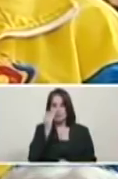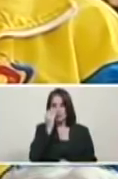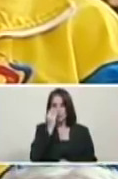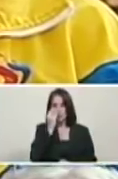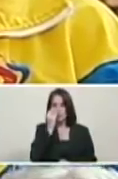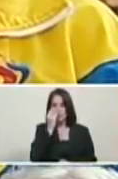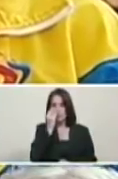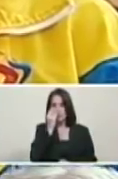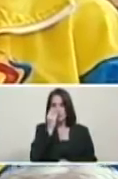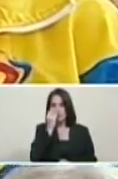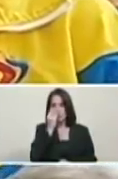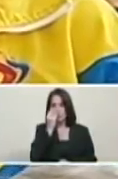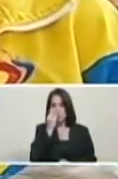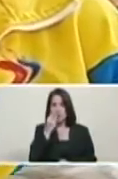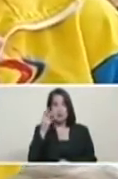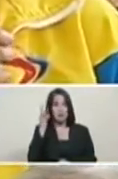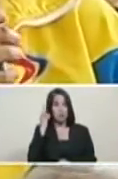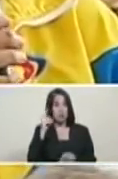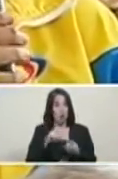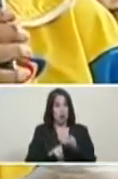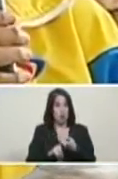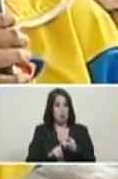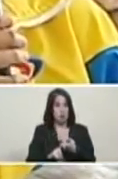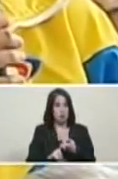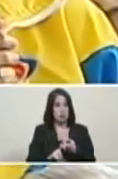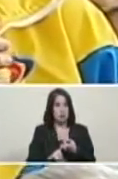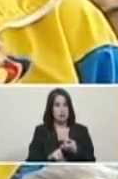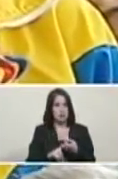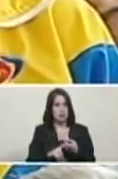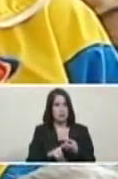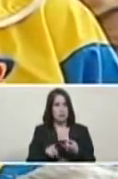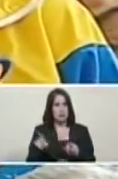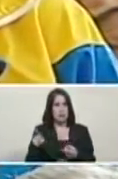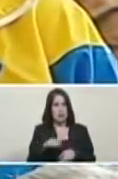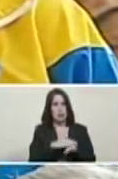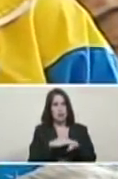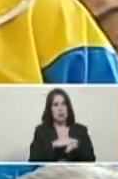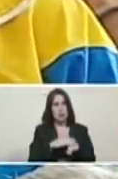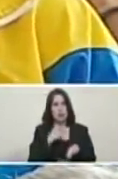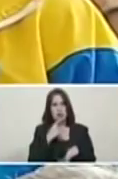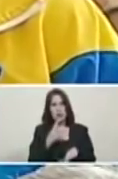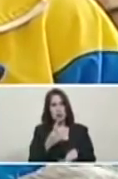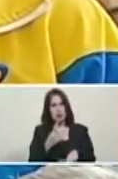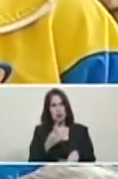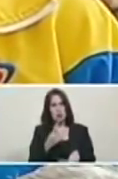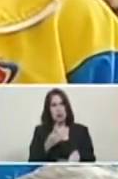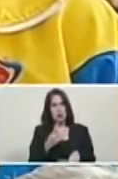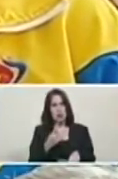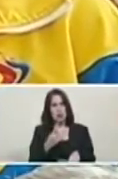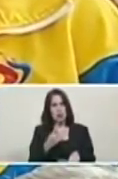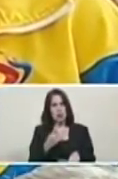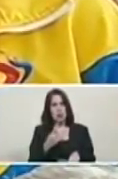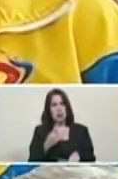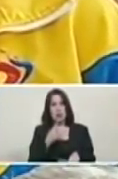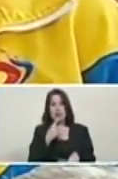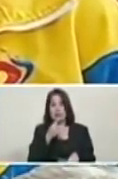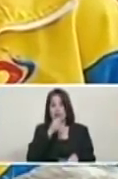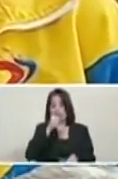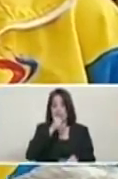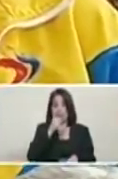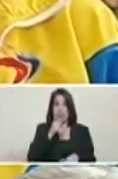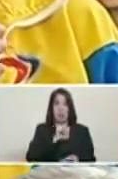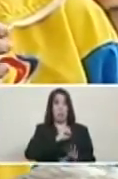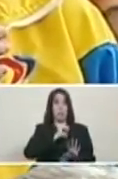resaltar algo de Silvia. Silvia, cuando comenzó en esto, y perdóname que lo diga, Silvia, pero es muy bueno, le tenía miedo al micrófono. Y ahorita